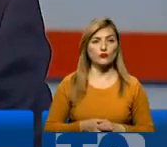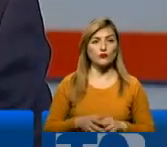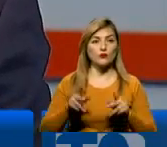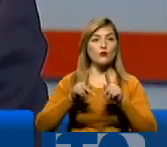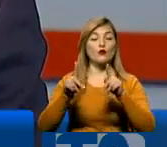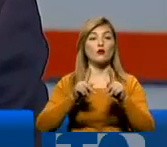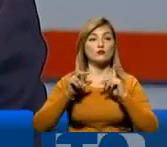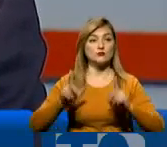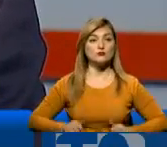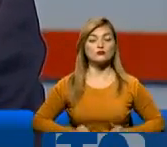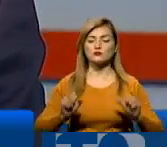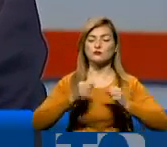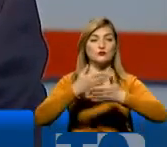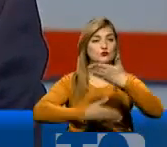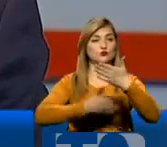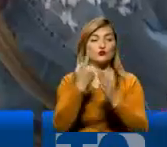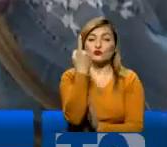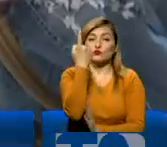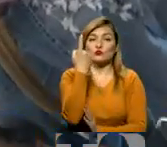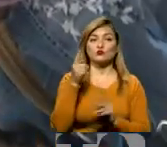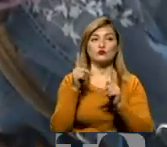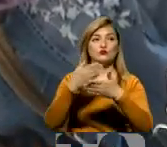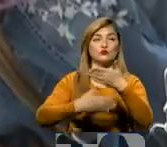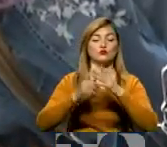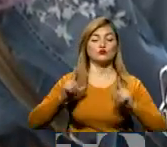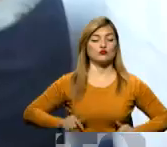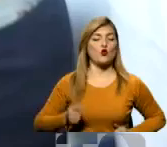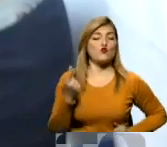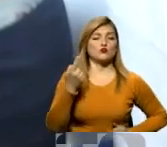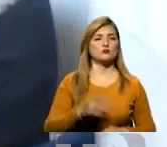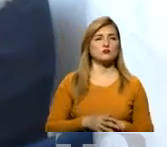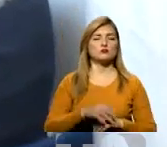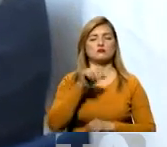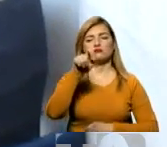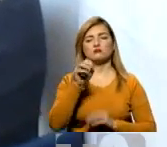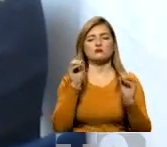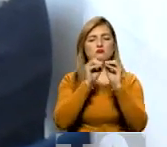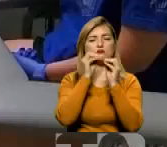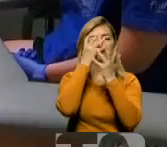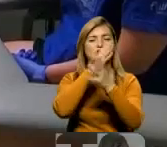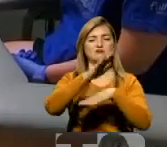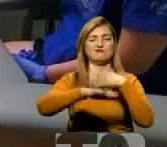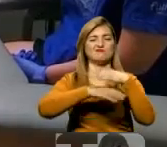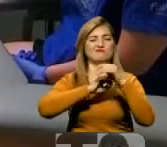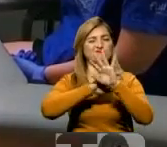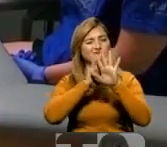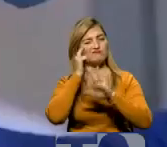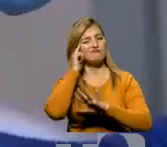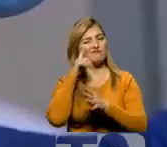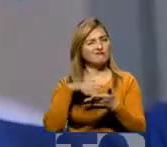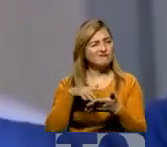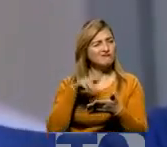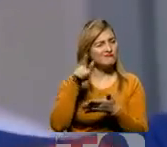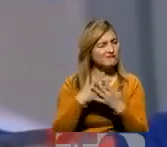registro sanitario va a ser la única opción. Y pese a que todavía se requiere más información, todos están claros en que no debe cuestionarse